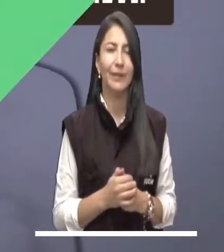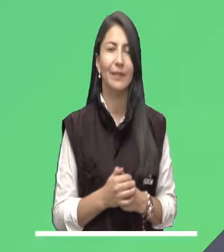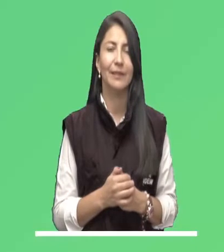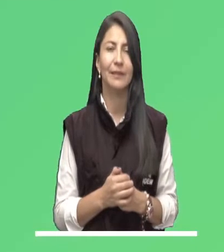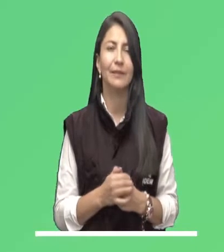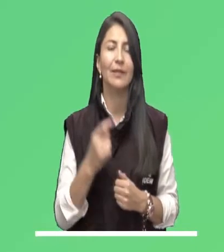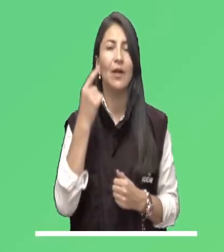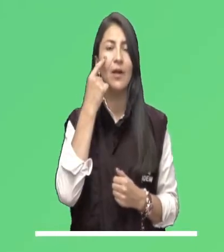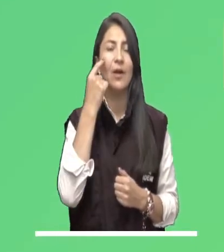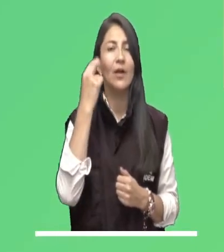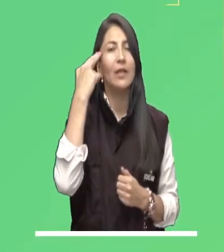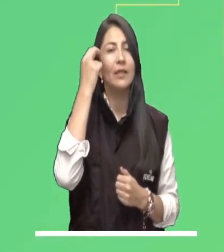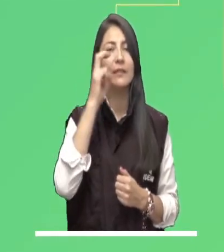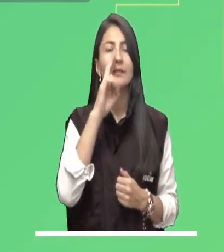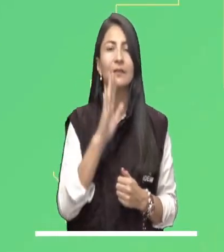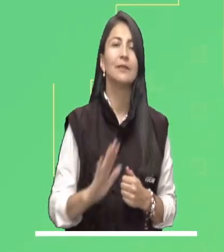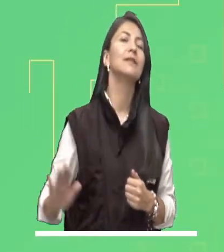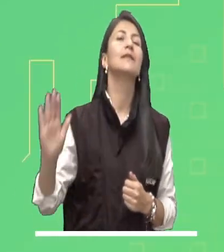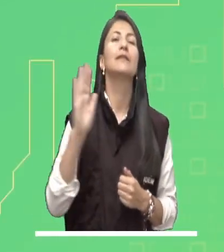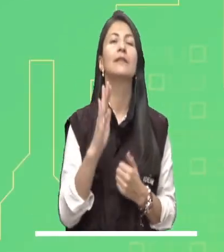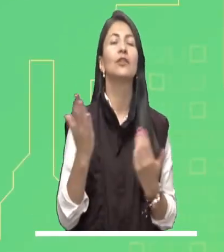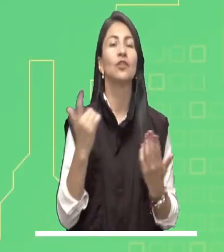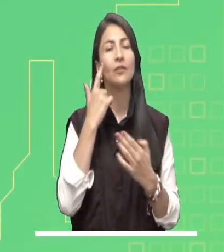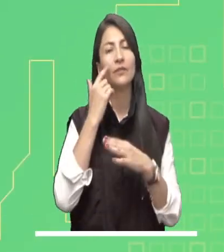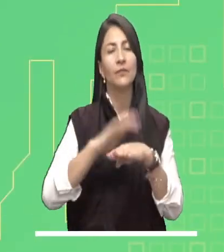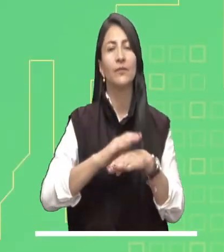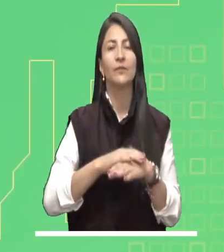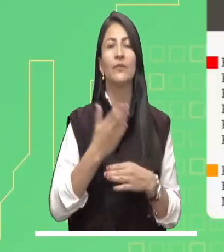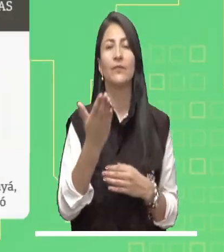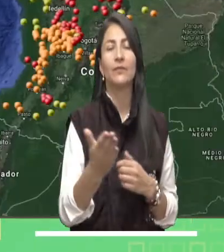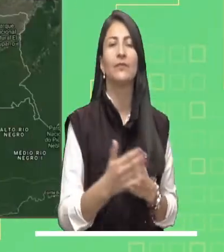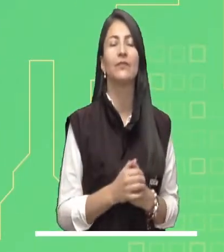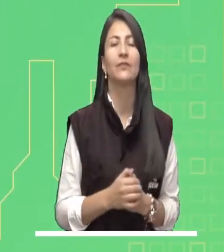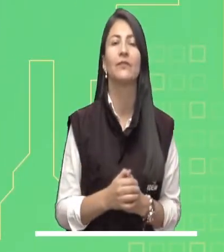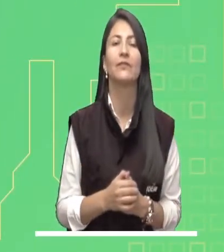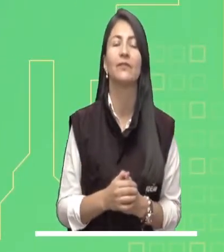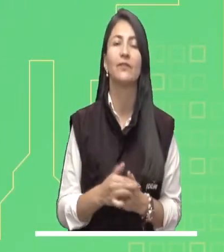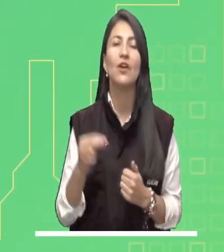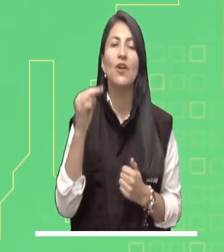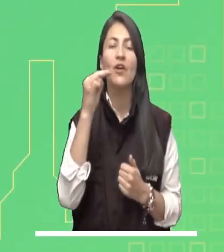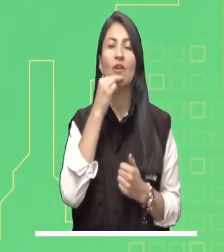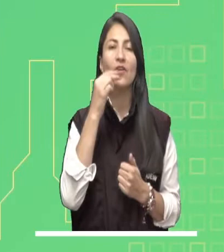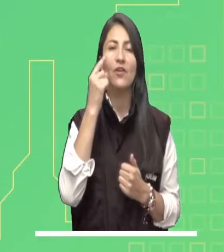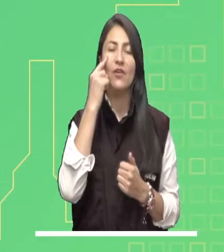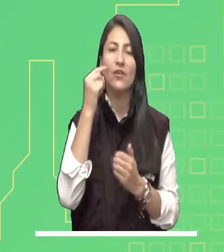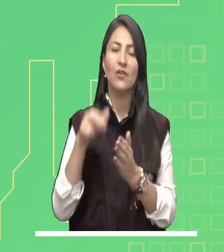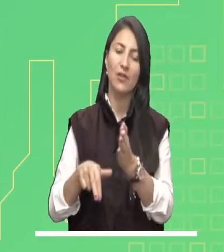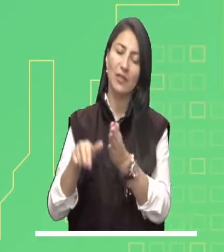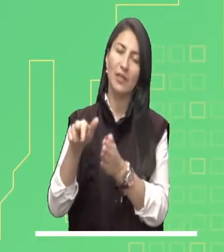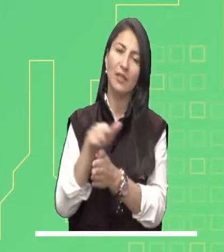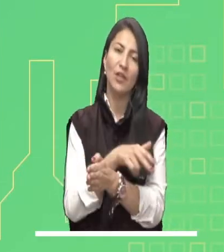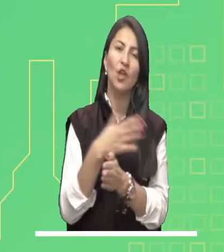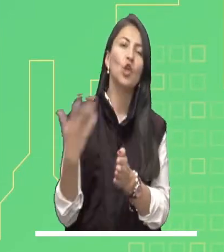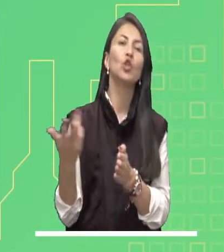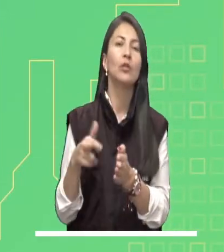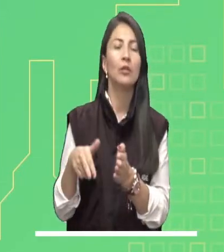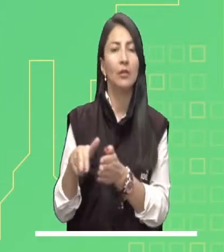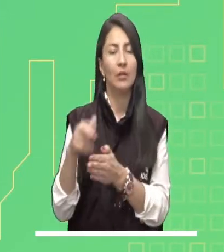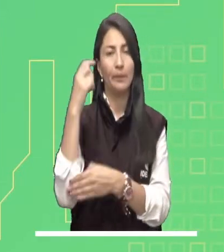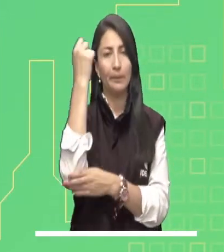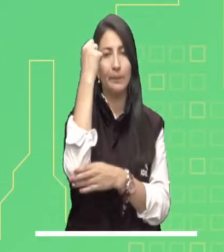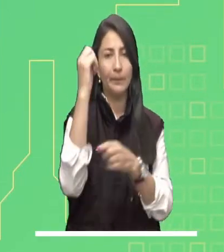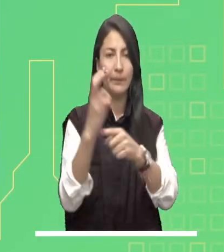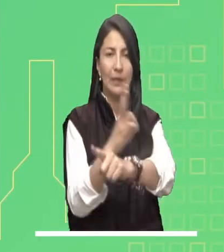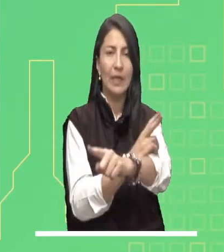mucha atención a las principales alertas a nivel nacional alerta roja por de porta miento sembríos de meta vichada